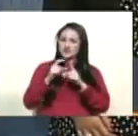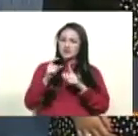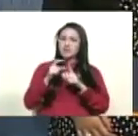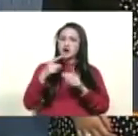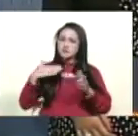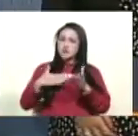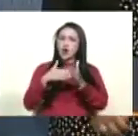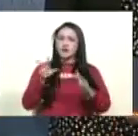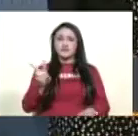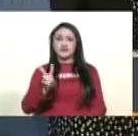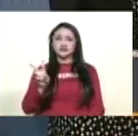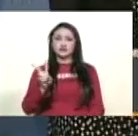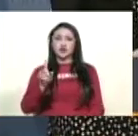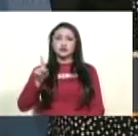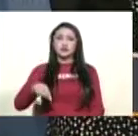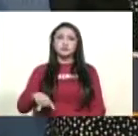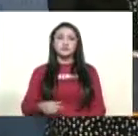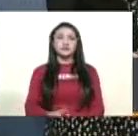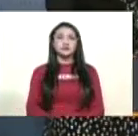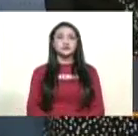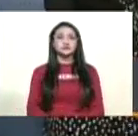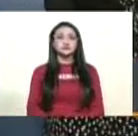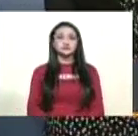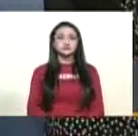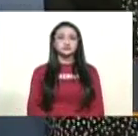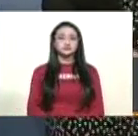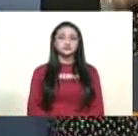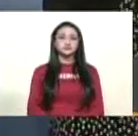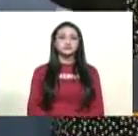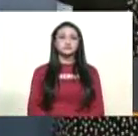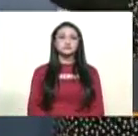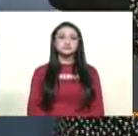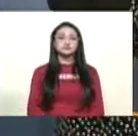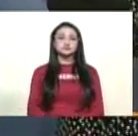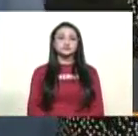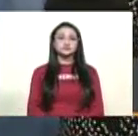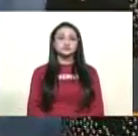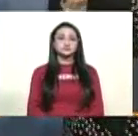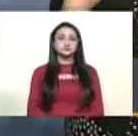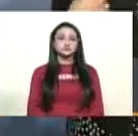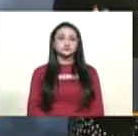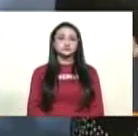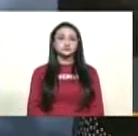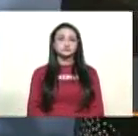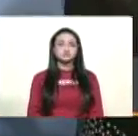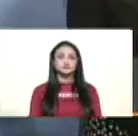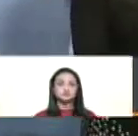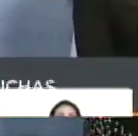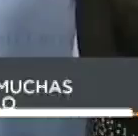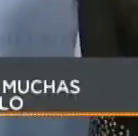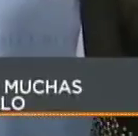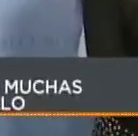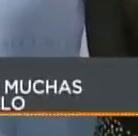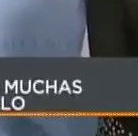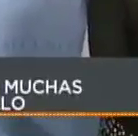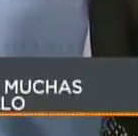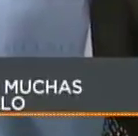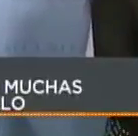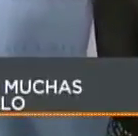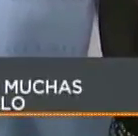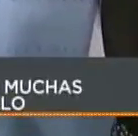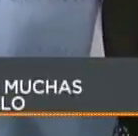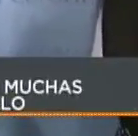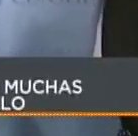como el venezolano. Question in English, Joseph Klein of Canada Free Press. Could you in English respond to this question,